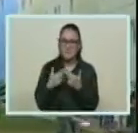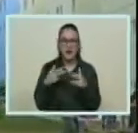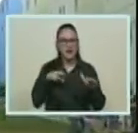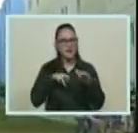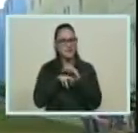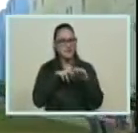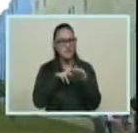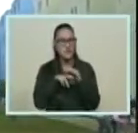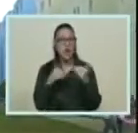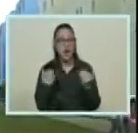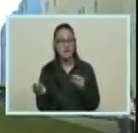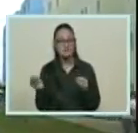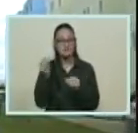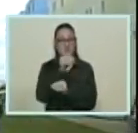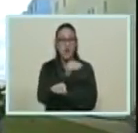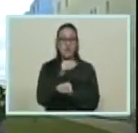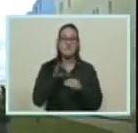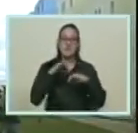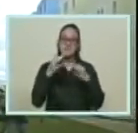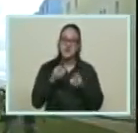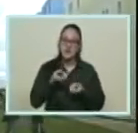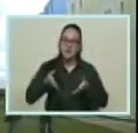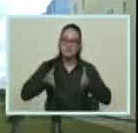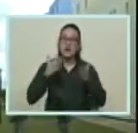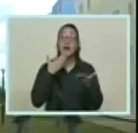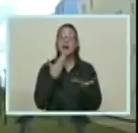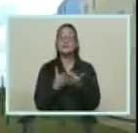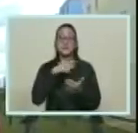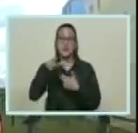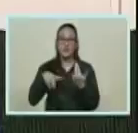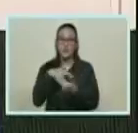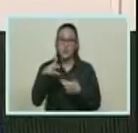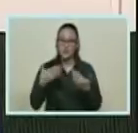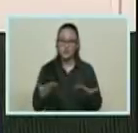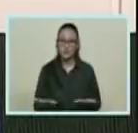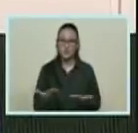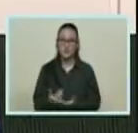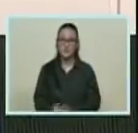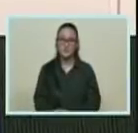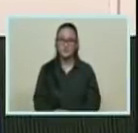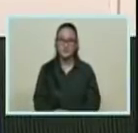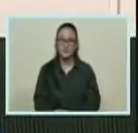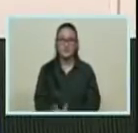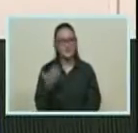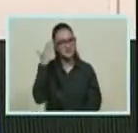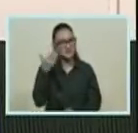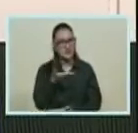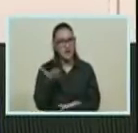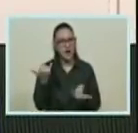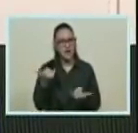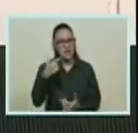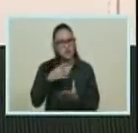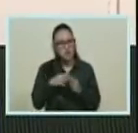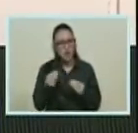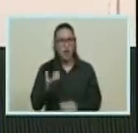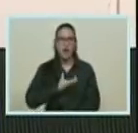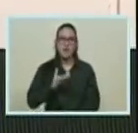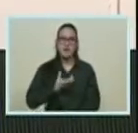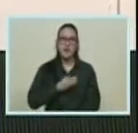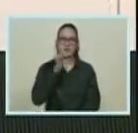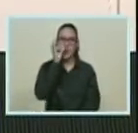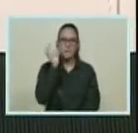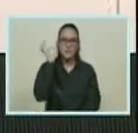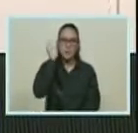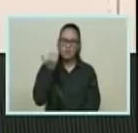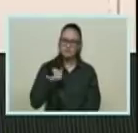y dignificando a estas familias gracias a la revolución bolivariana. También sepa usted, presidente, que acá los alcaldes, alcaldesas bolivarianas